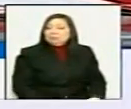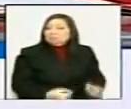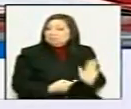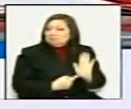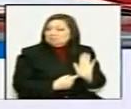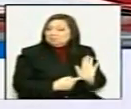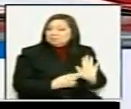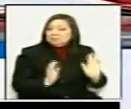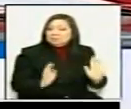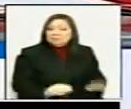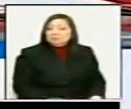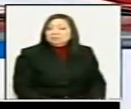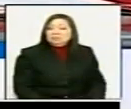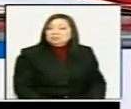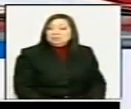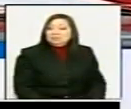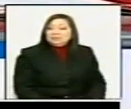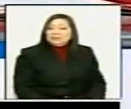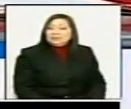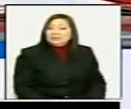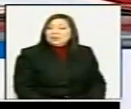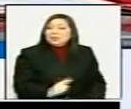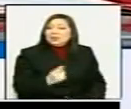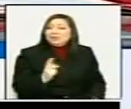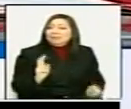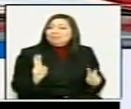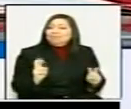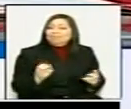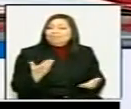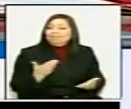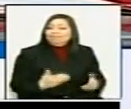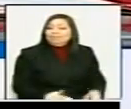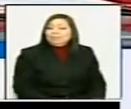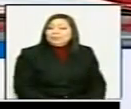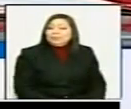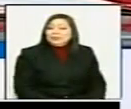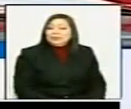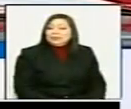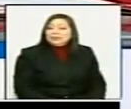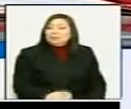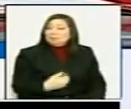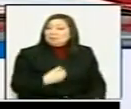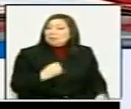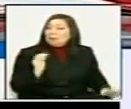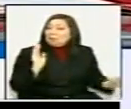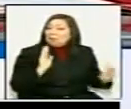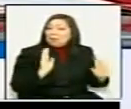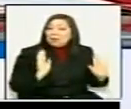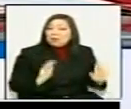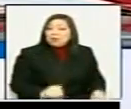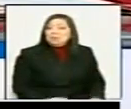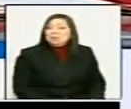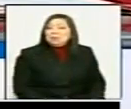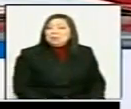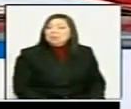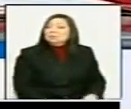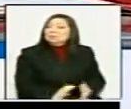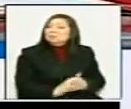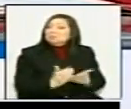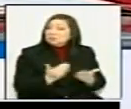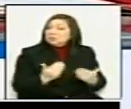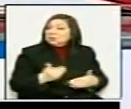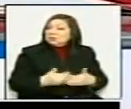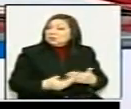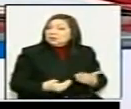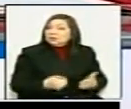publicaciones. No es un tema que me preocupa, y sino más bien felicito que se siga